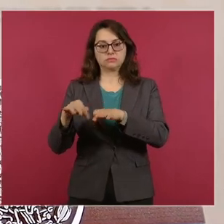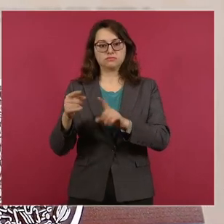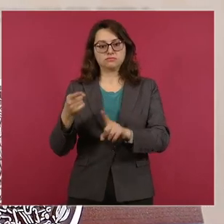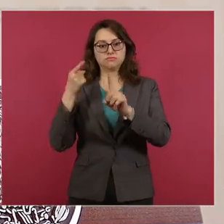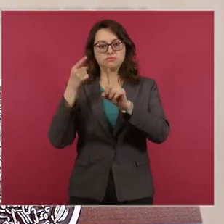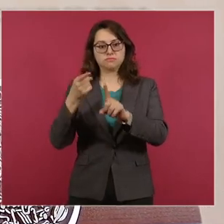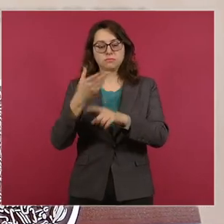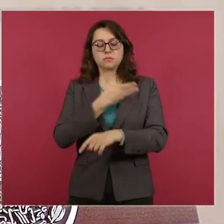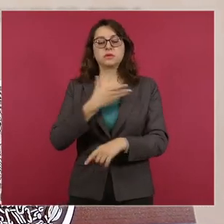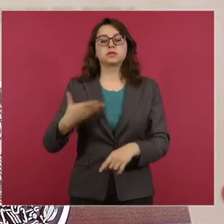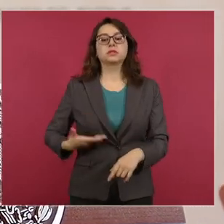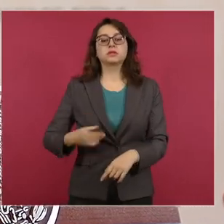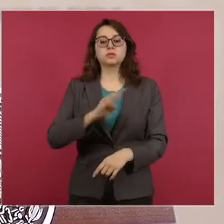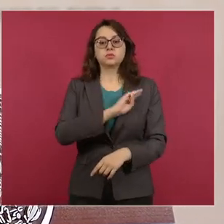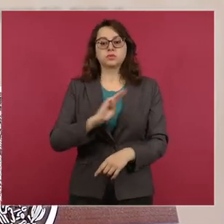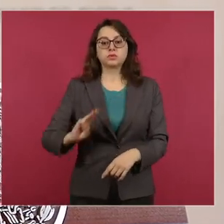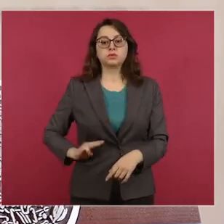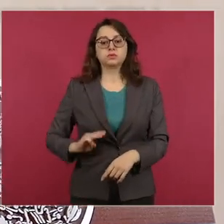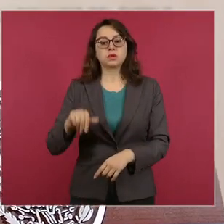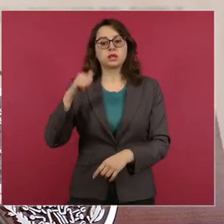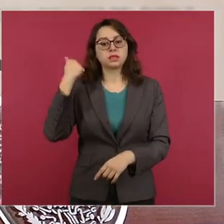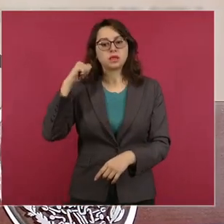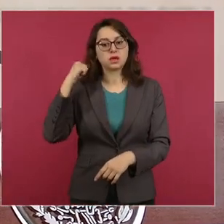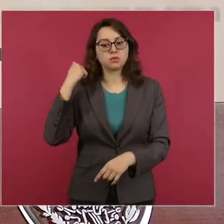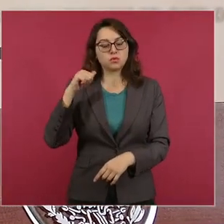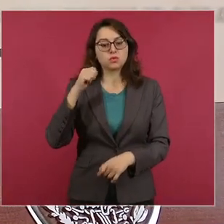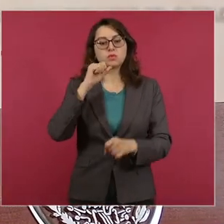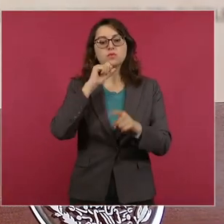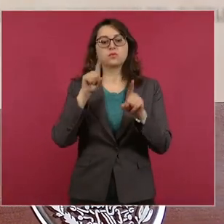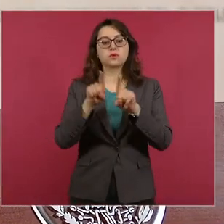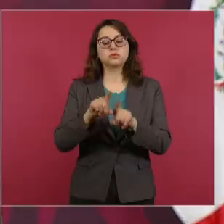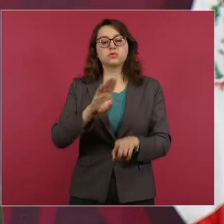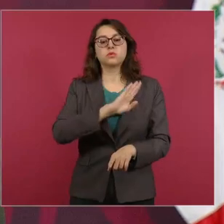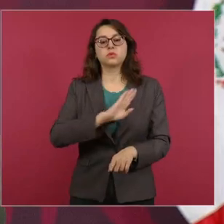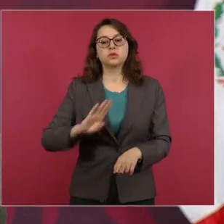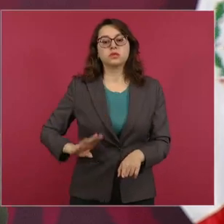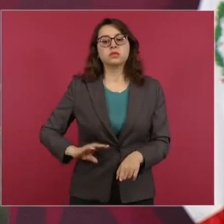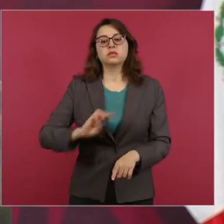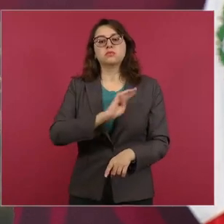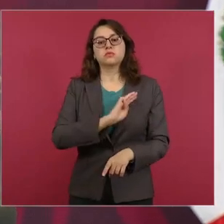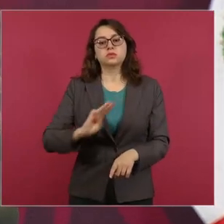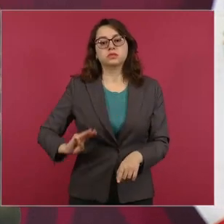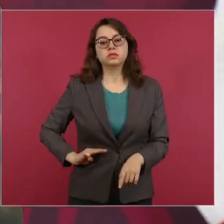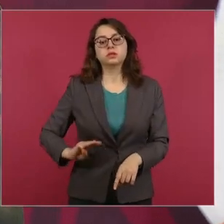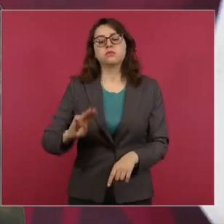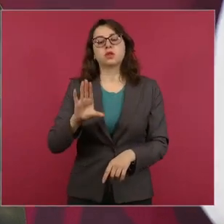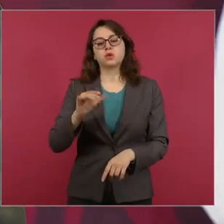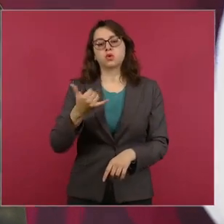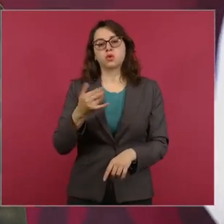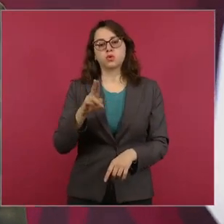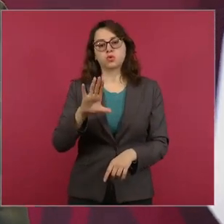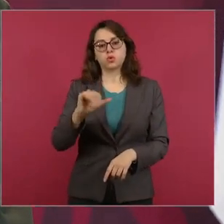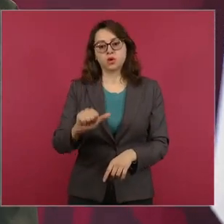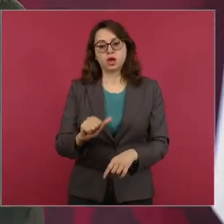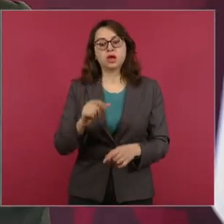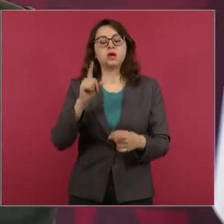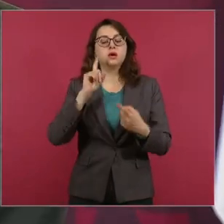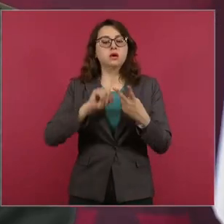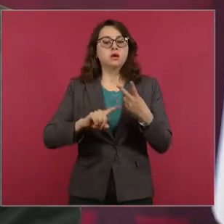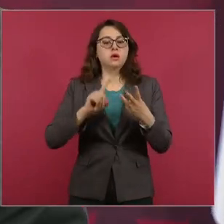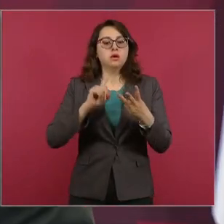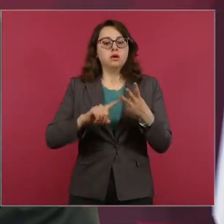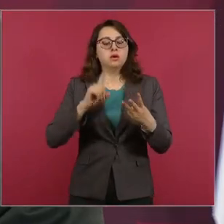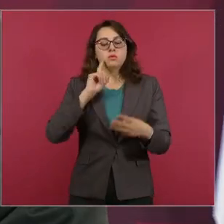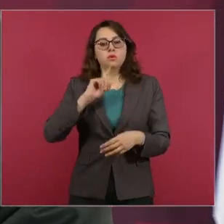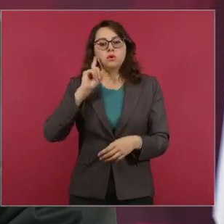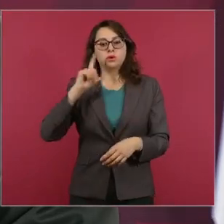presidenta municipal de Acapulco, el presidente municipal de Coyuca, la gobernadora Evelyn Salgado,